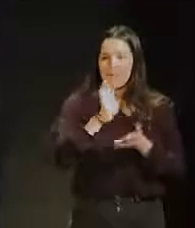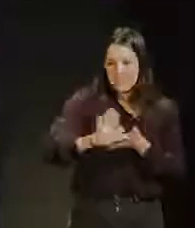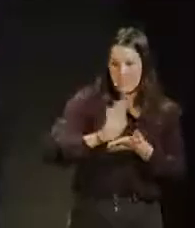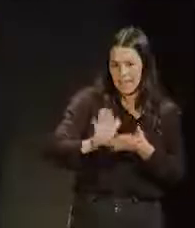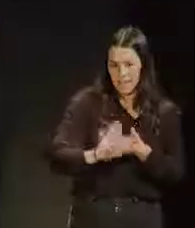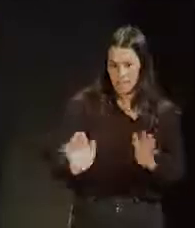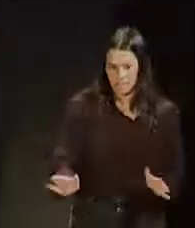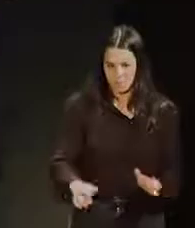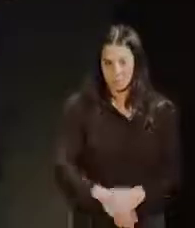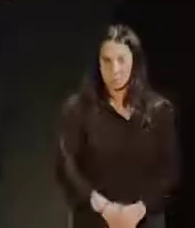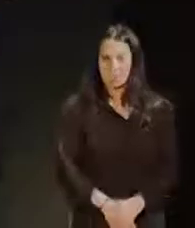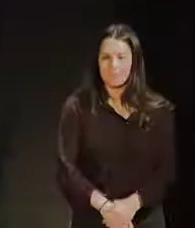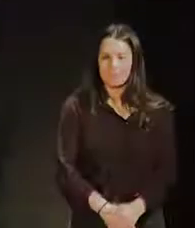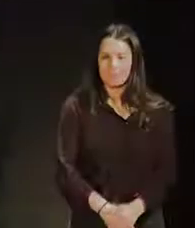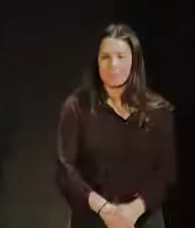Y,